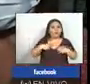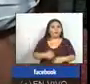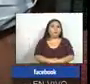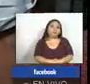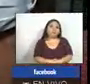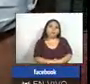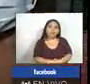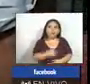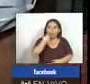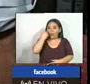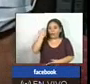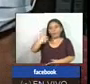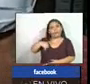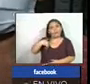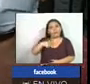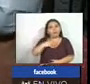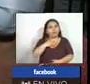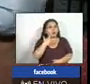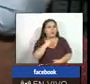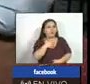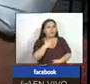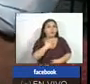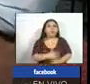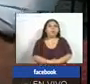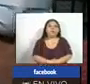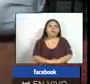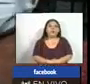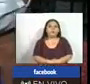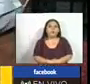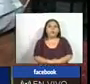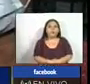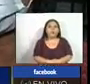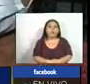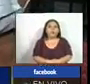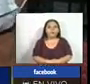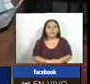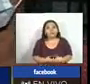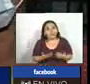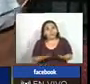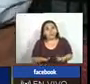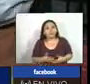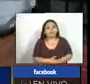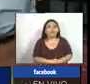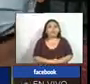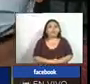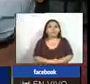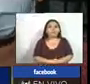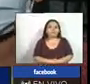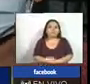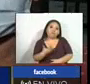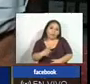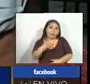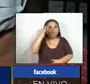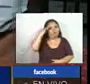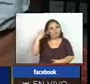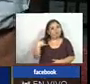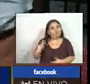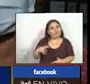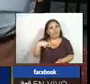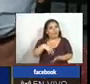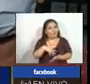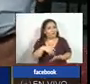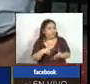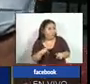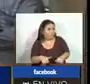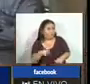yo me siento orgullosa porque ella va a ser como le dijera una ciudadana para el